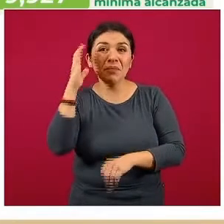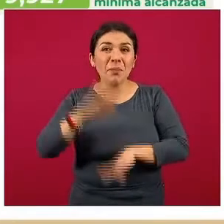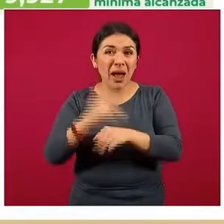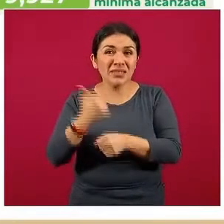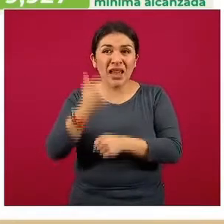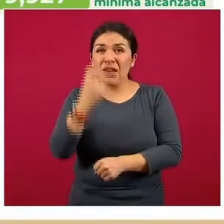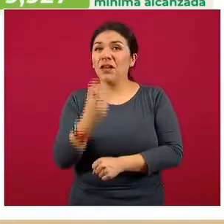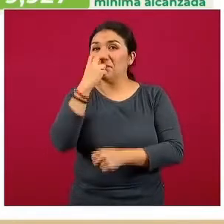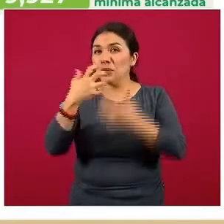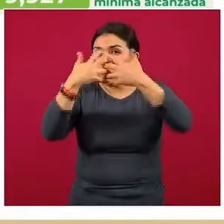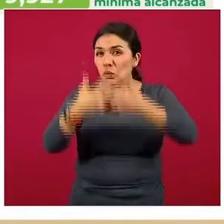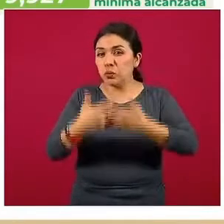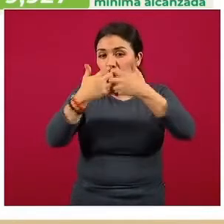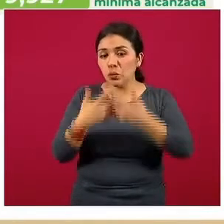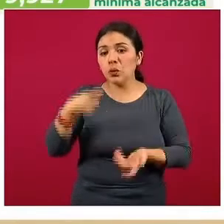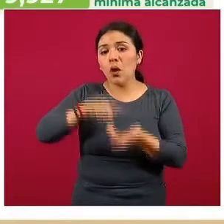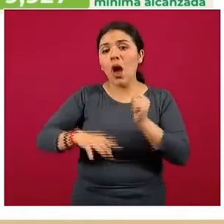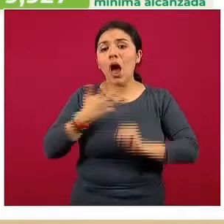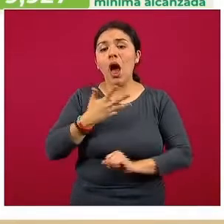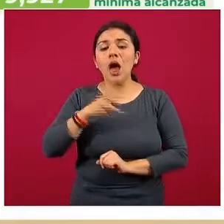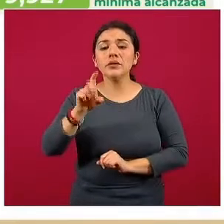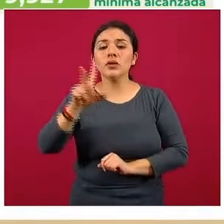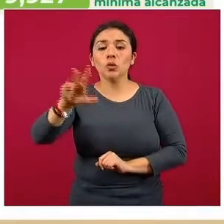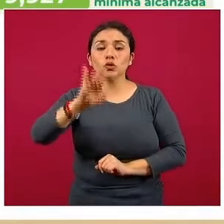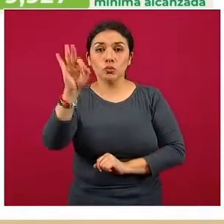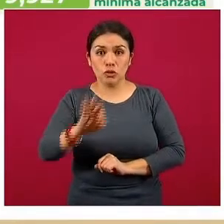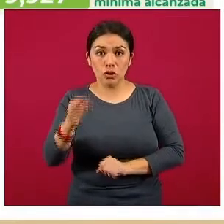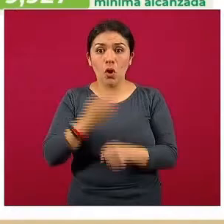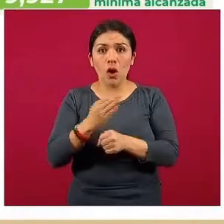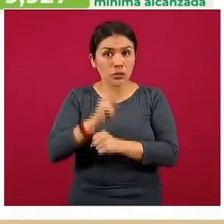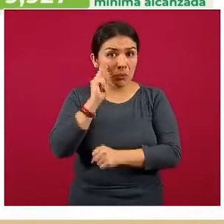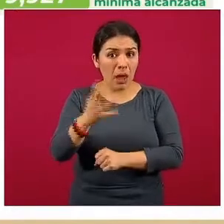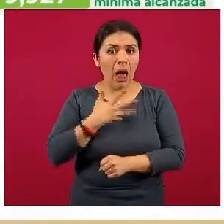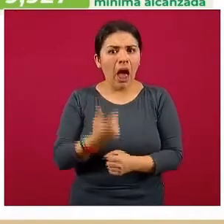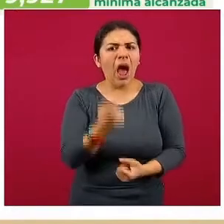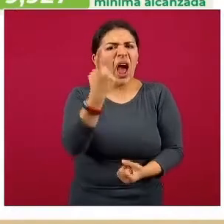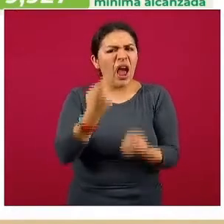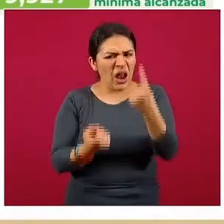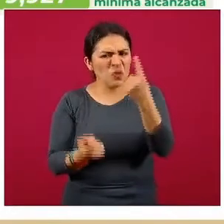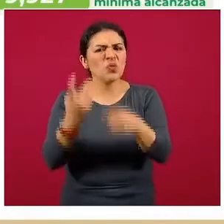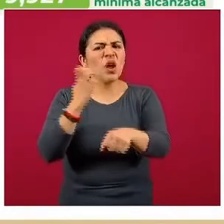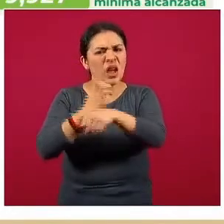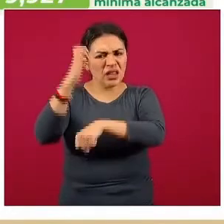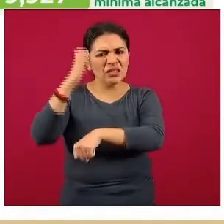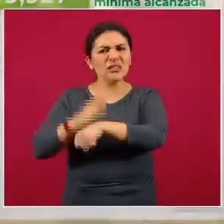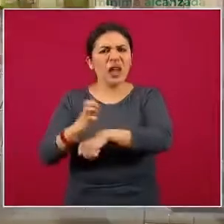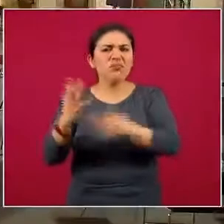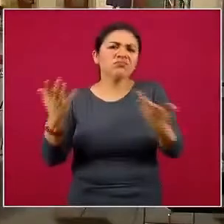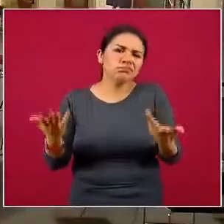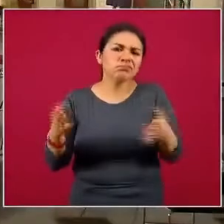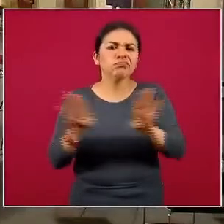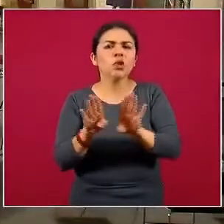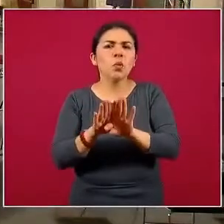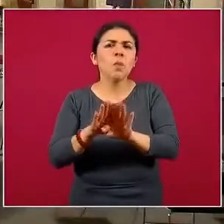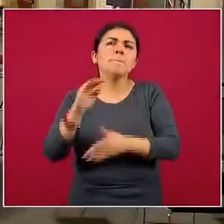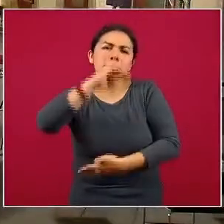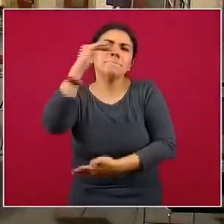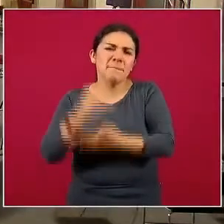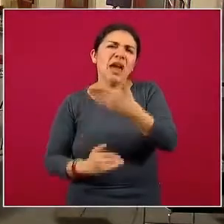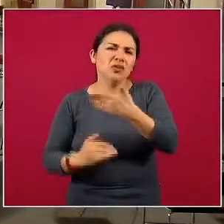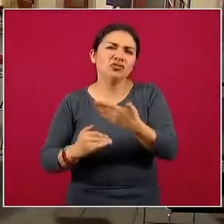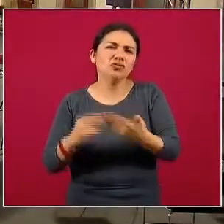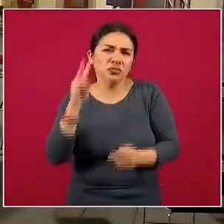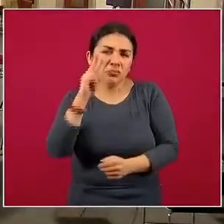ventilador, 38%. Como veíamos ayer, hay entidades, son digamos las menos